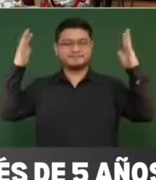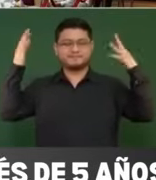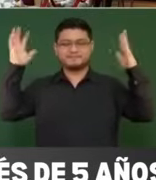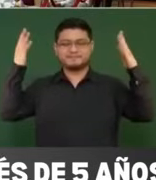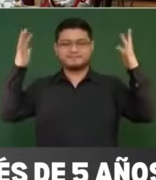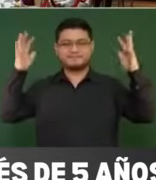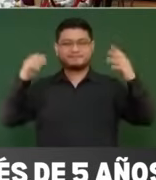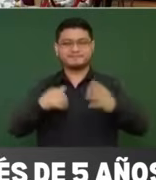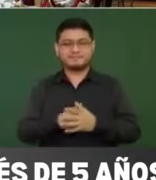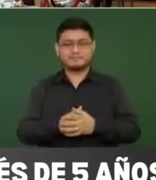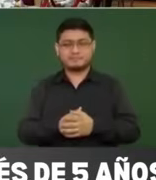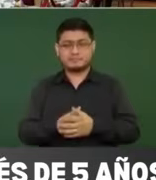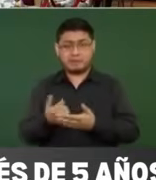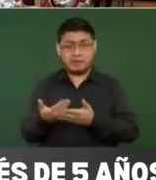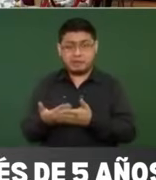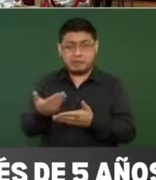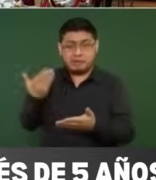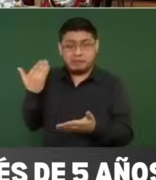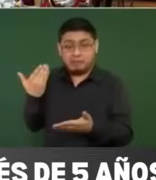no se invertía nada